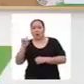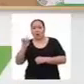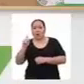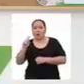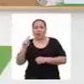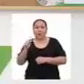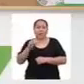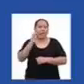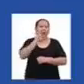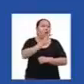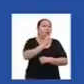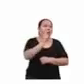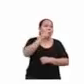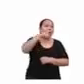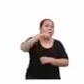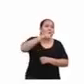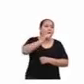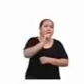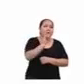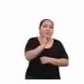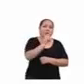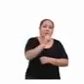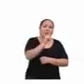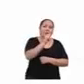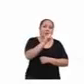variable cuantitativa.